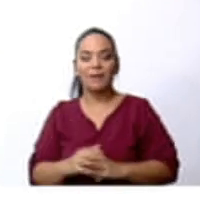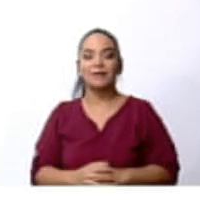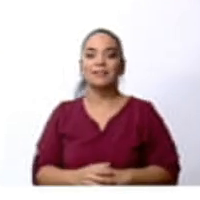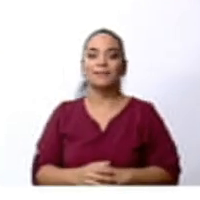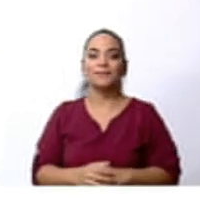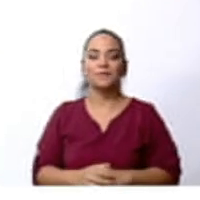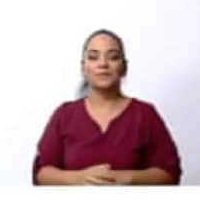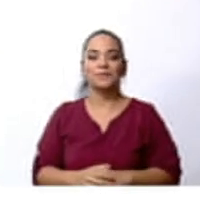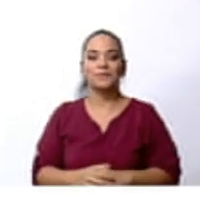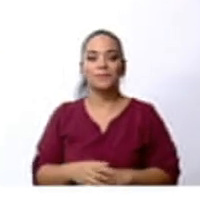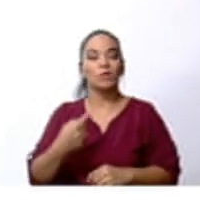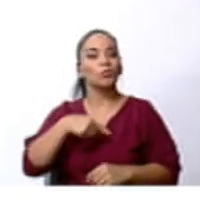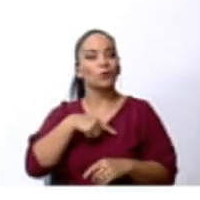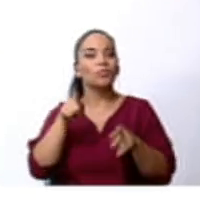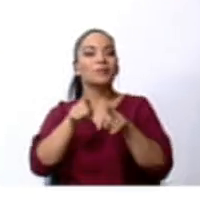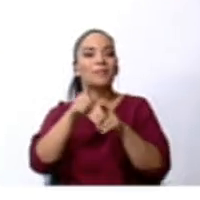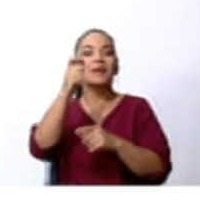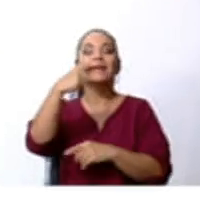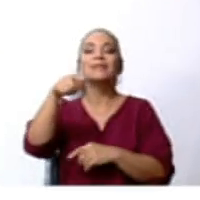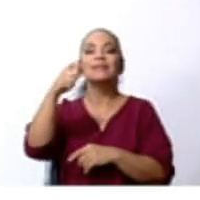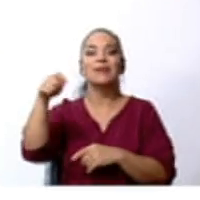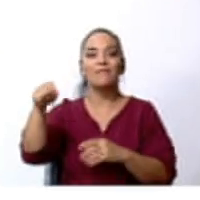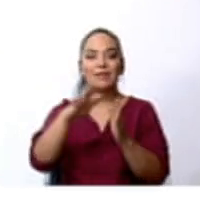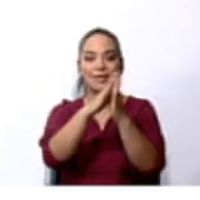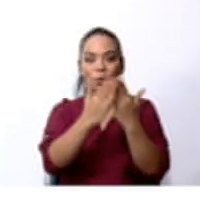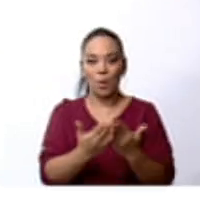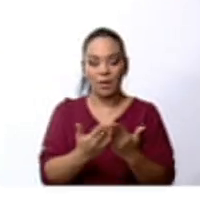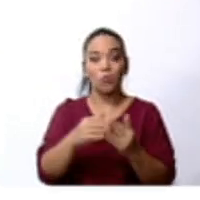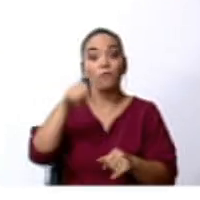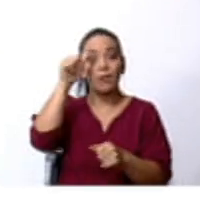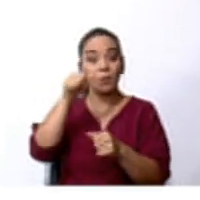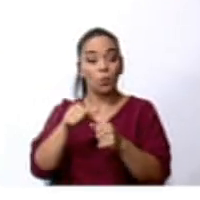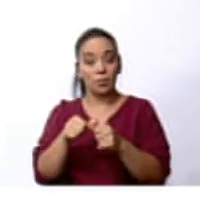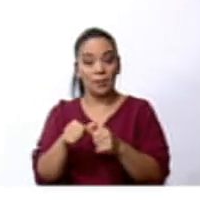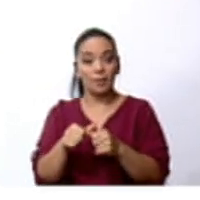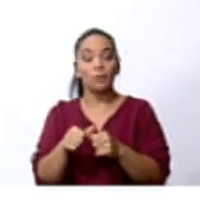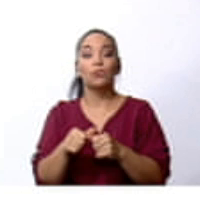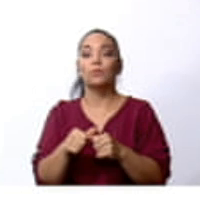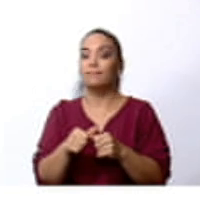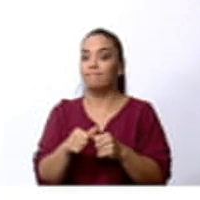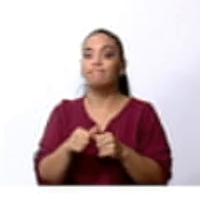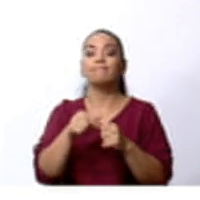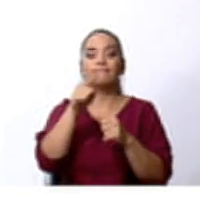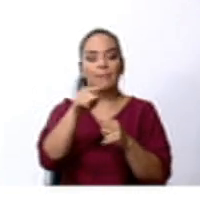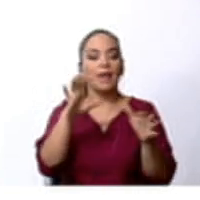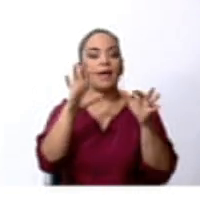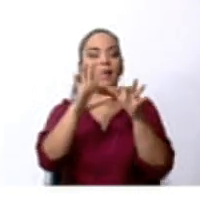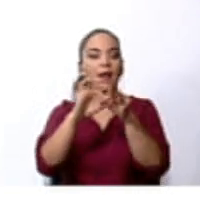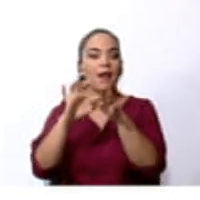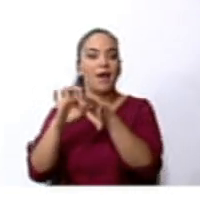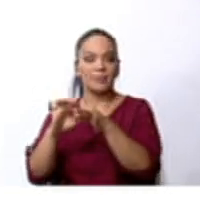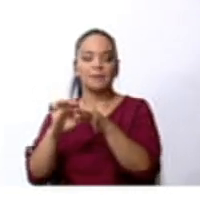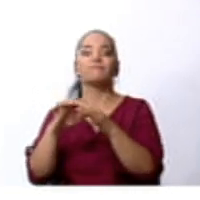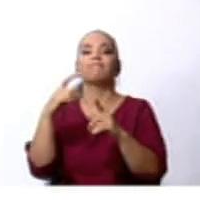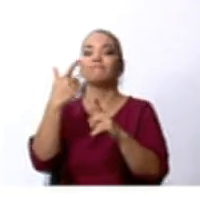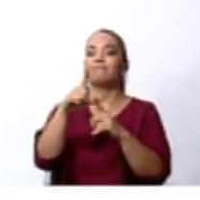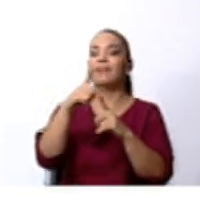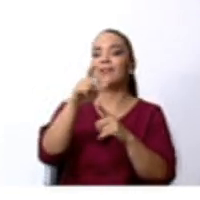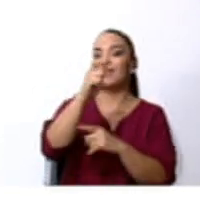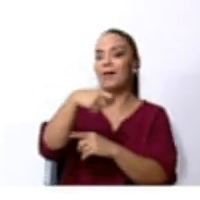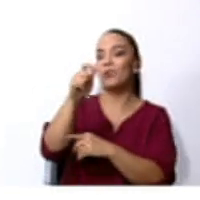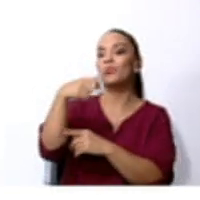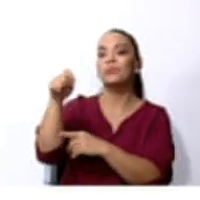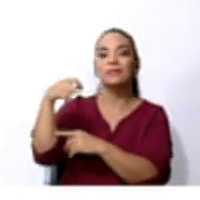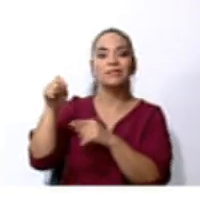también podemos escribirlas en el cuaderno recordando el enlace que tiene la letra